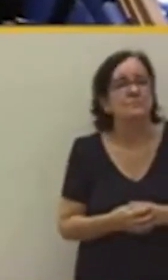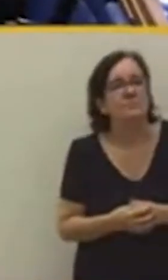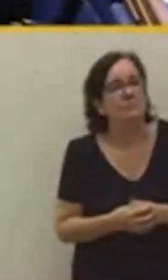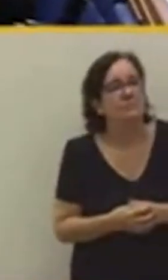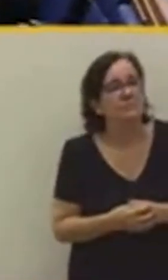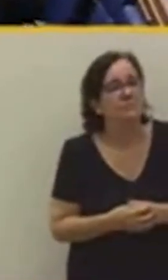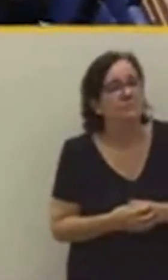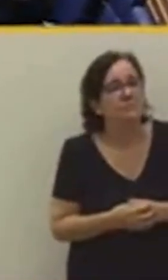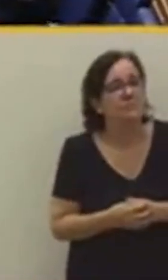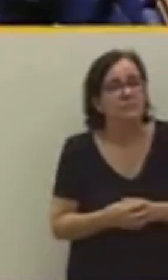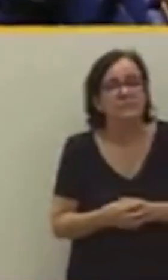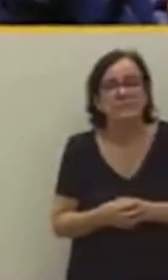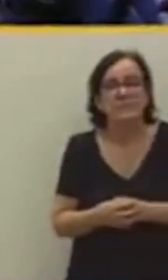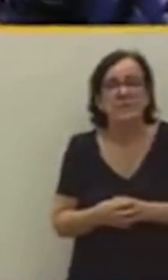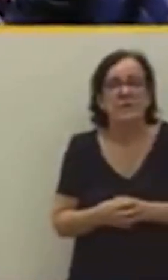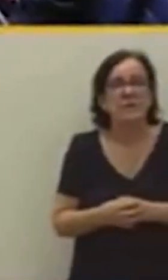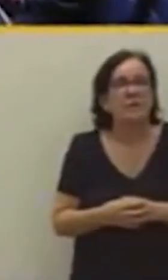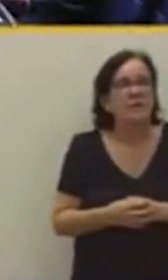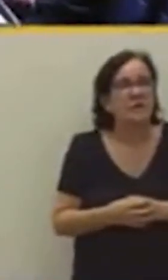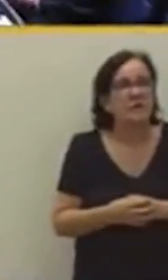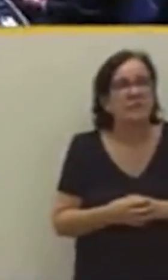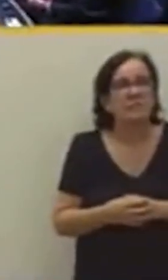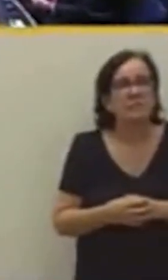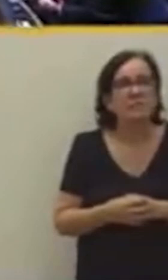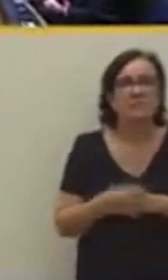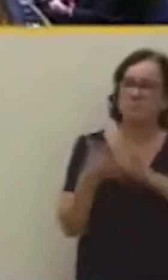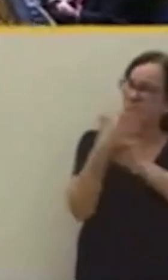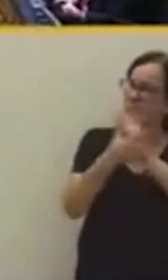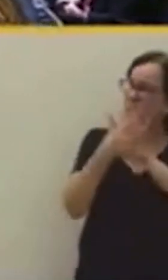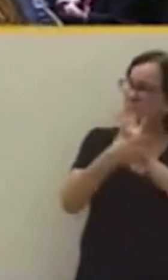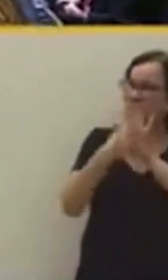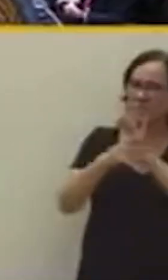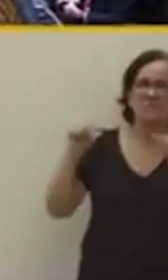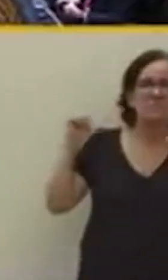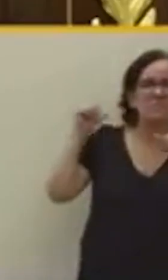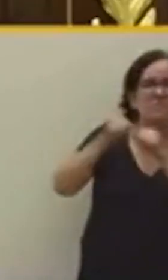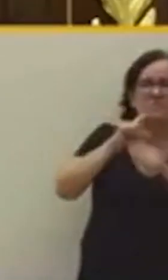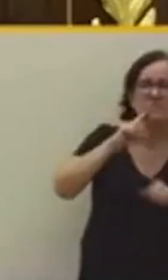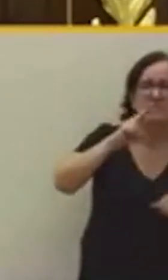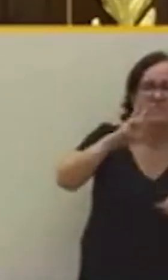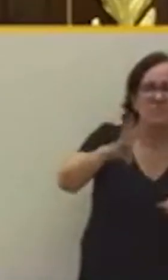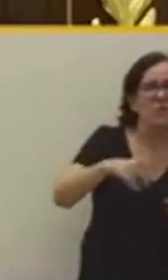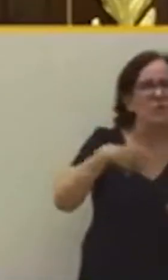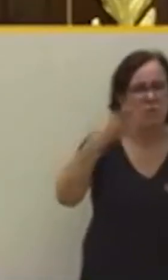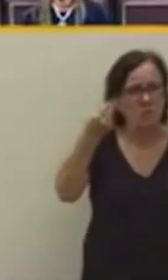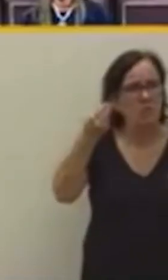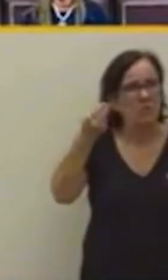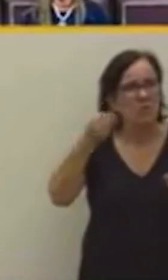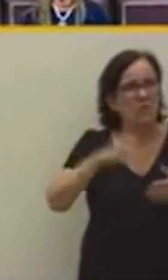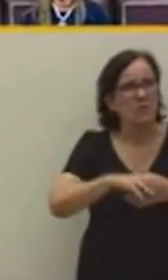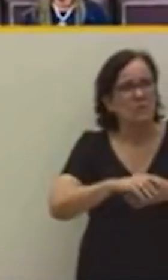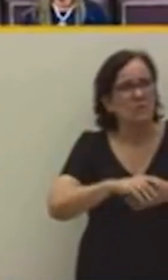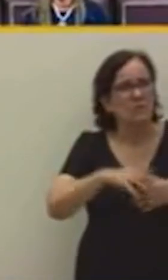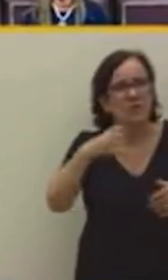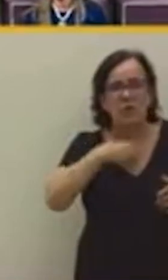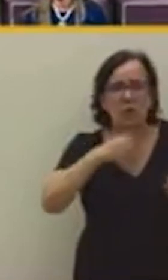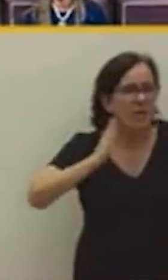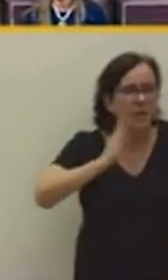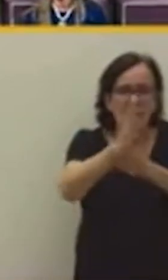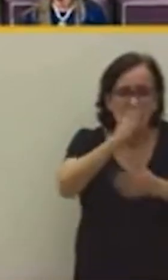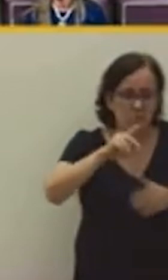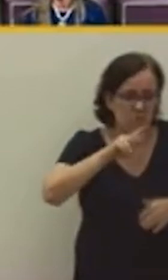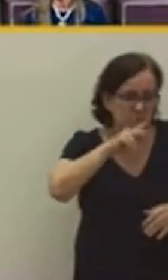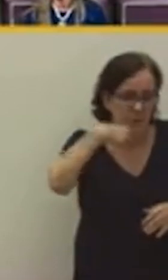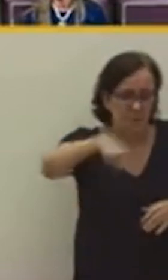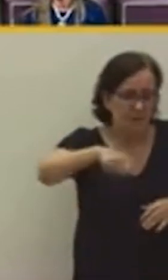Carlos Alsina no se ha querido quedar con la anécdota de la llegada de los pinganillos al Congreso de los Diputados este martes. Ha ido al fondo del